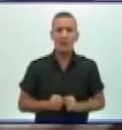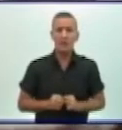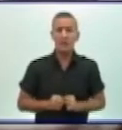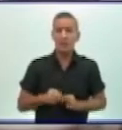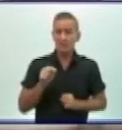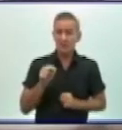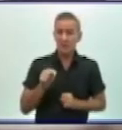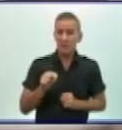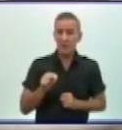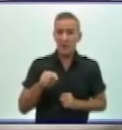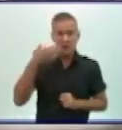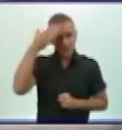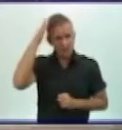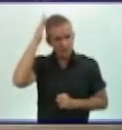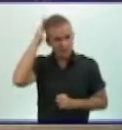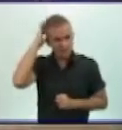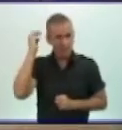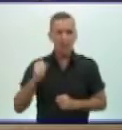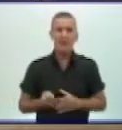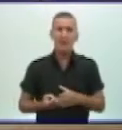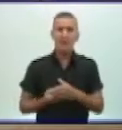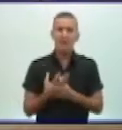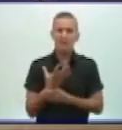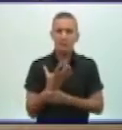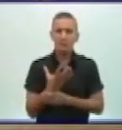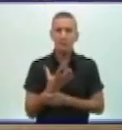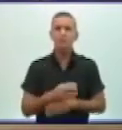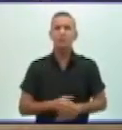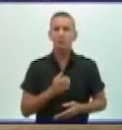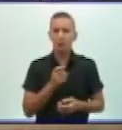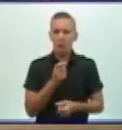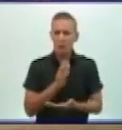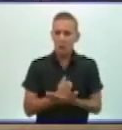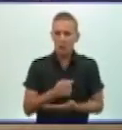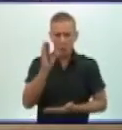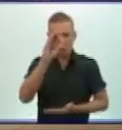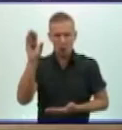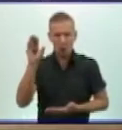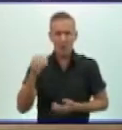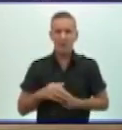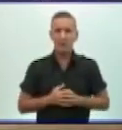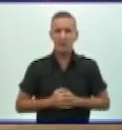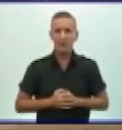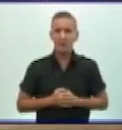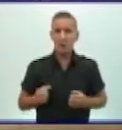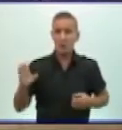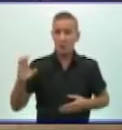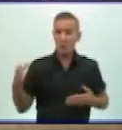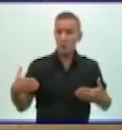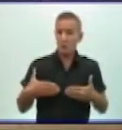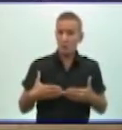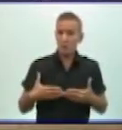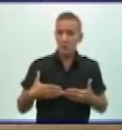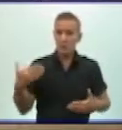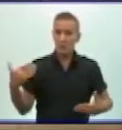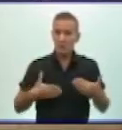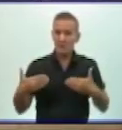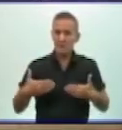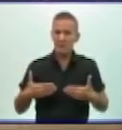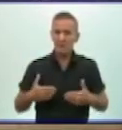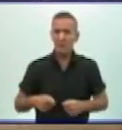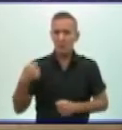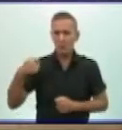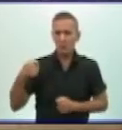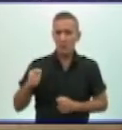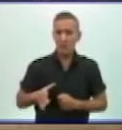en 1925. Y de todo lo abordado hoy, podemos concluir que la participación es un deber para todo estudiante.